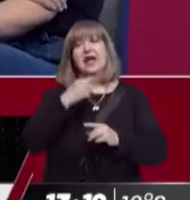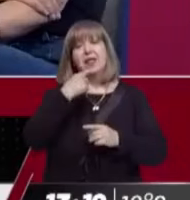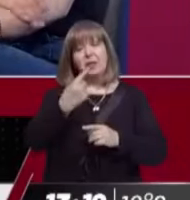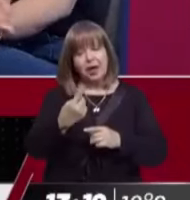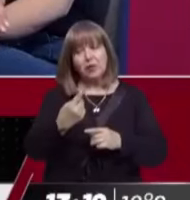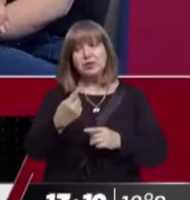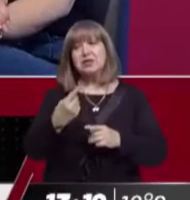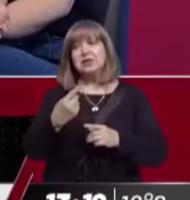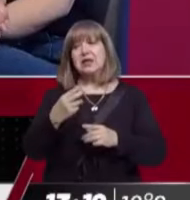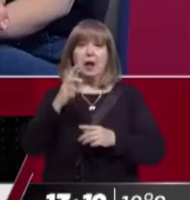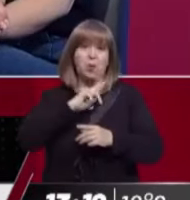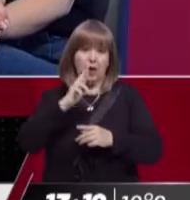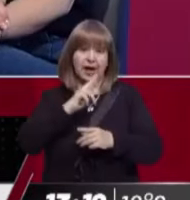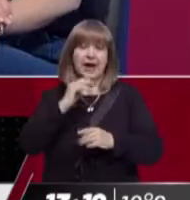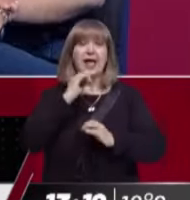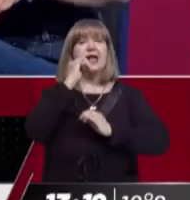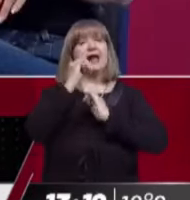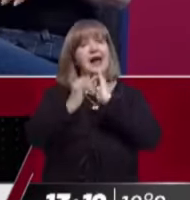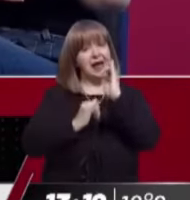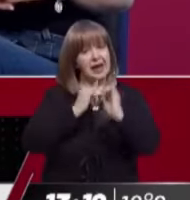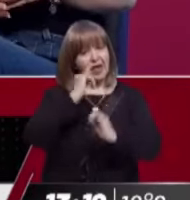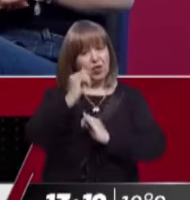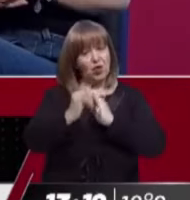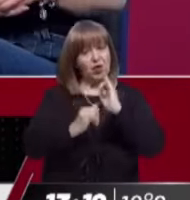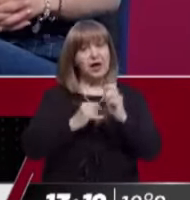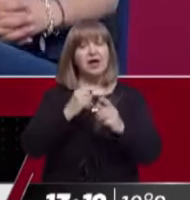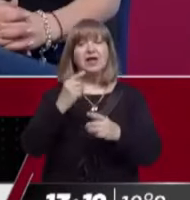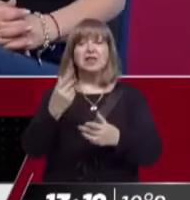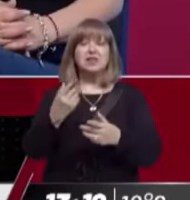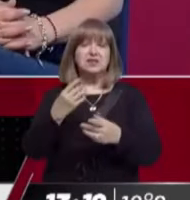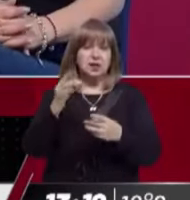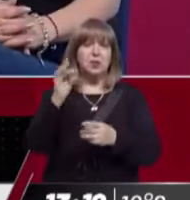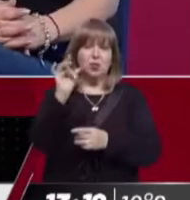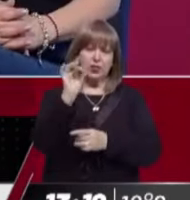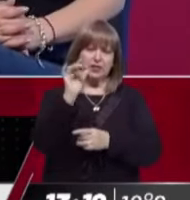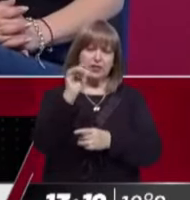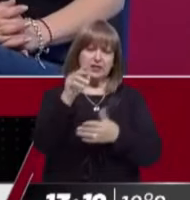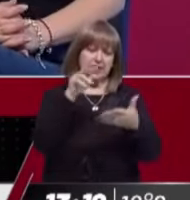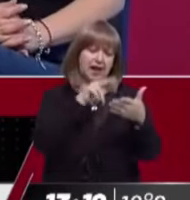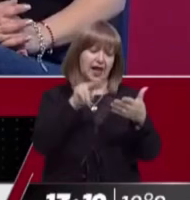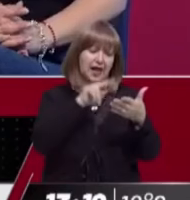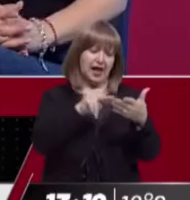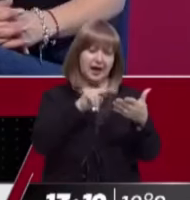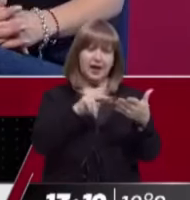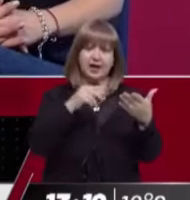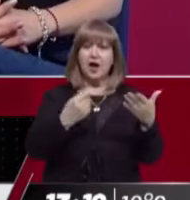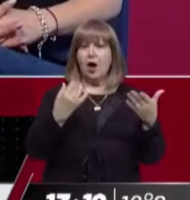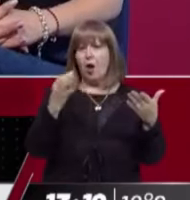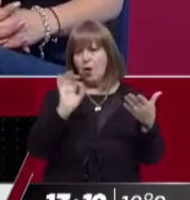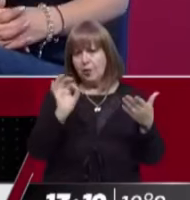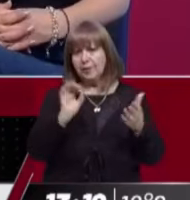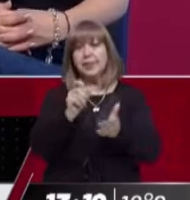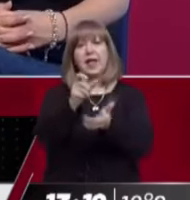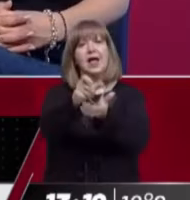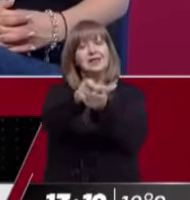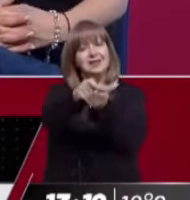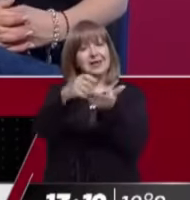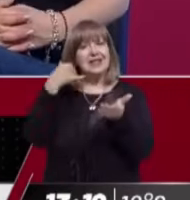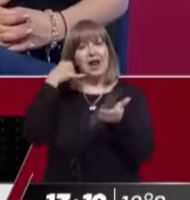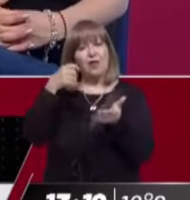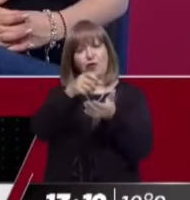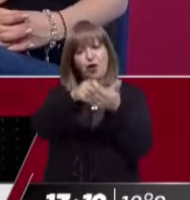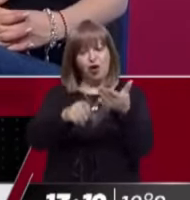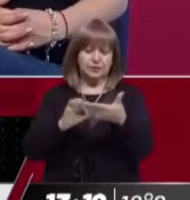allá a Morena, a ver, ¿cómo es su vida con el celular? Al momento de responder un mensaje, si prefiere escribirle a una amiga